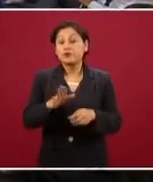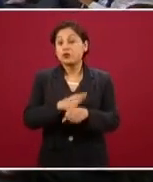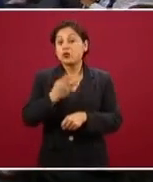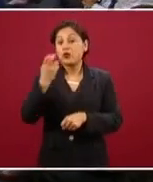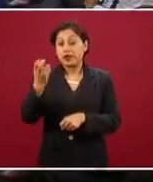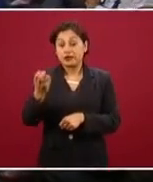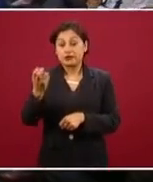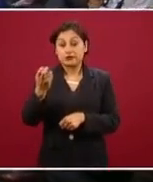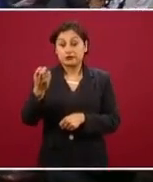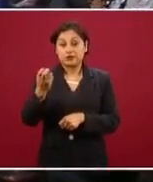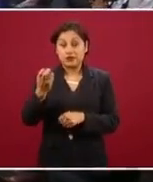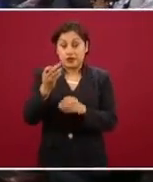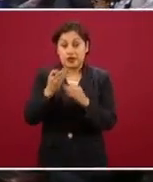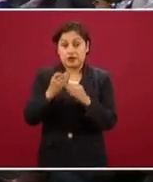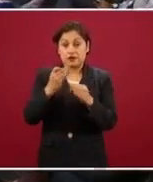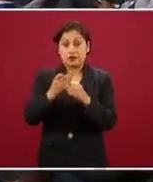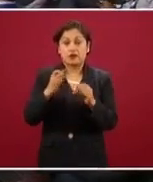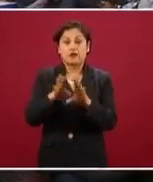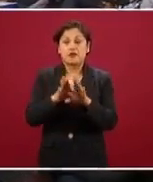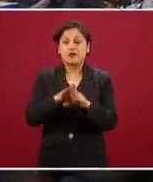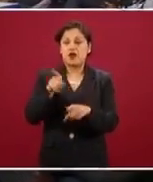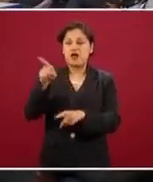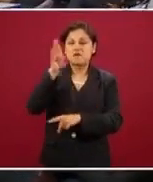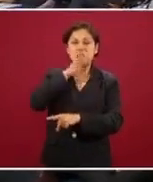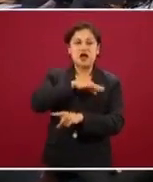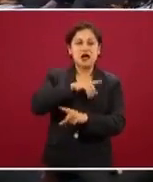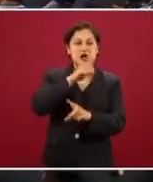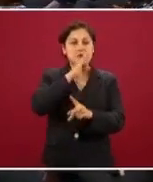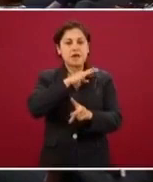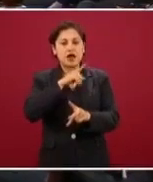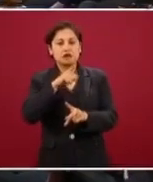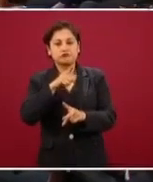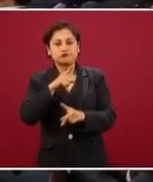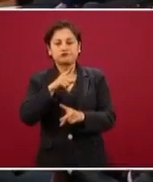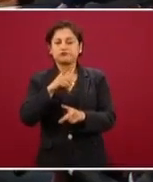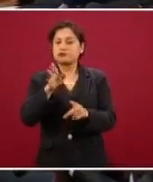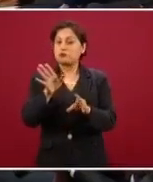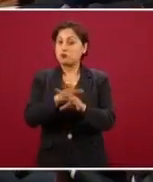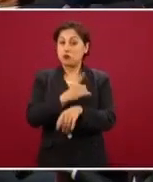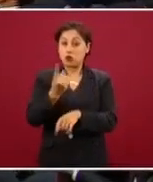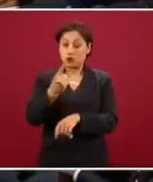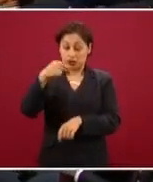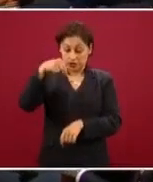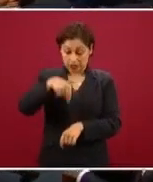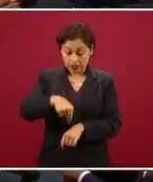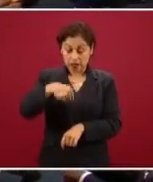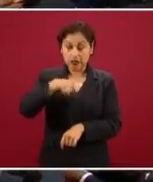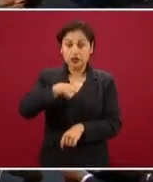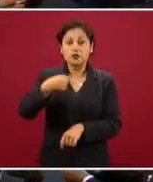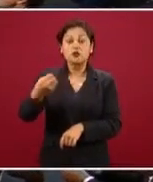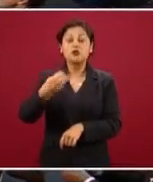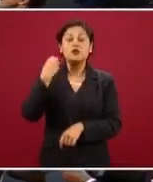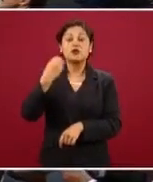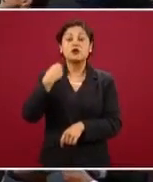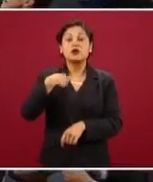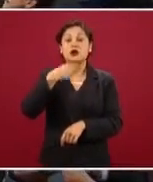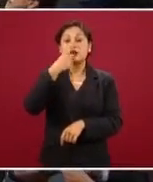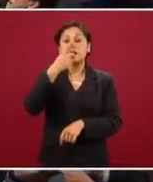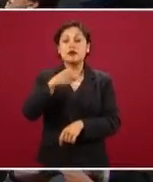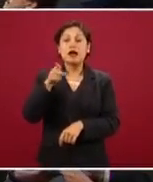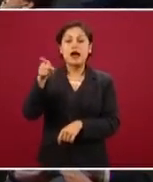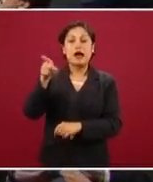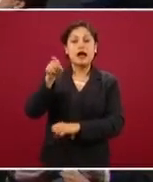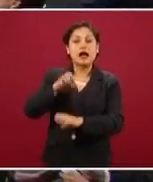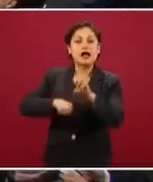no desacreditar también, porque si yo aquí digo que una de estas empresas